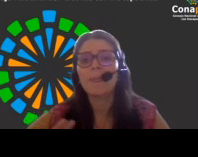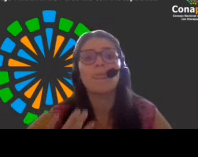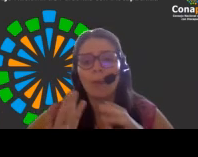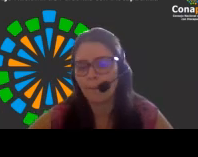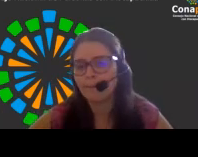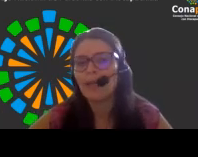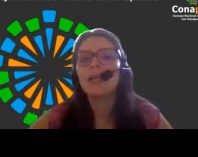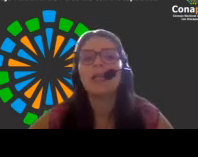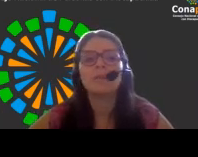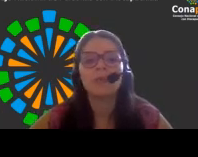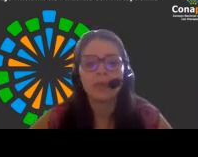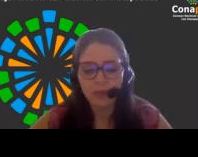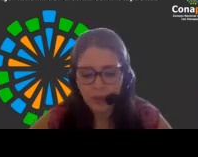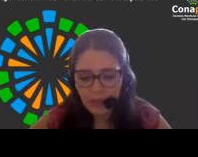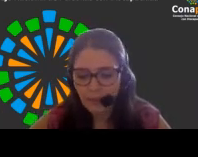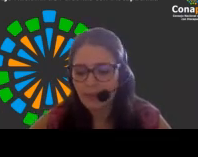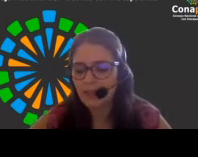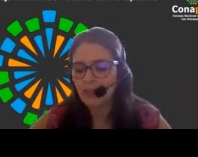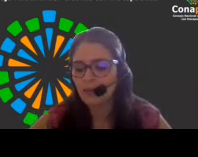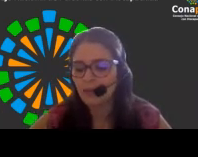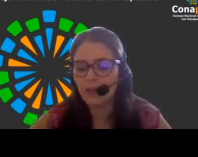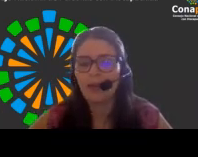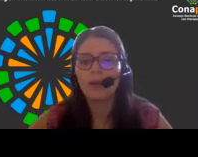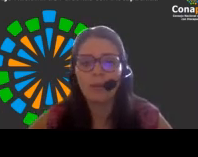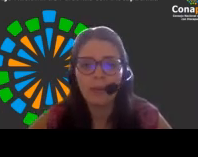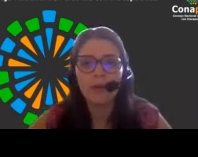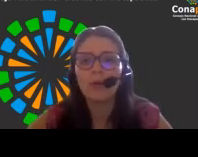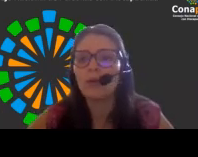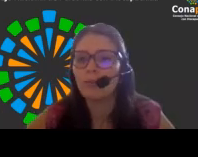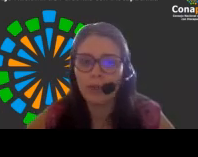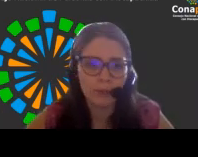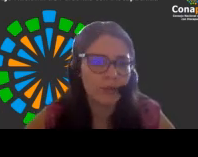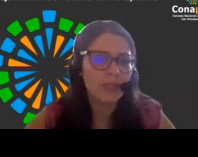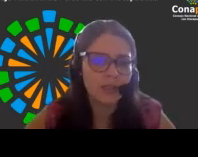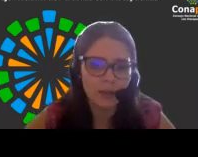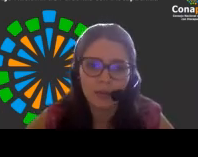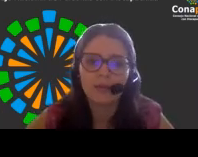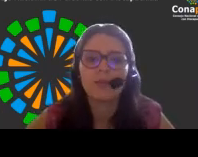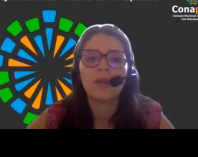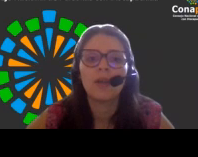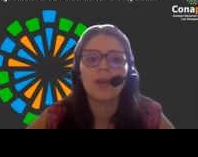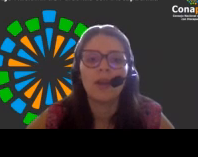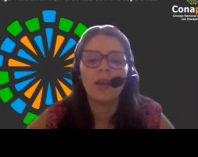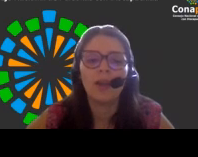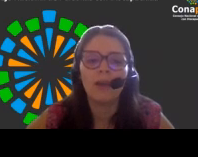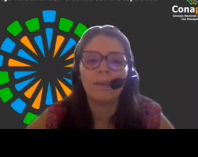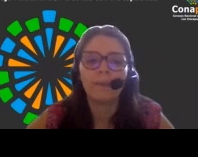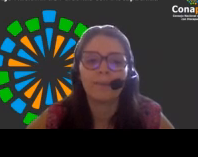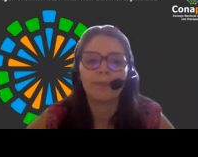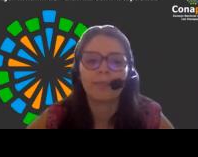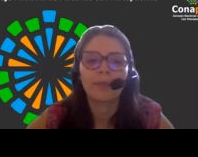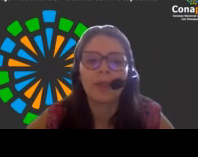verdad no las personas con discapacidad tienen que cumplir con los mismos requisitos